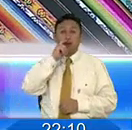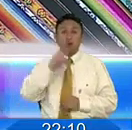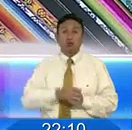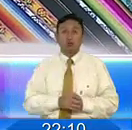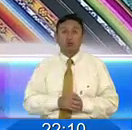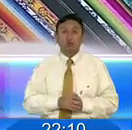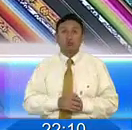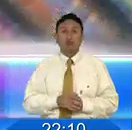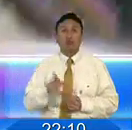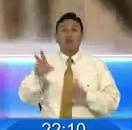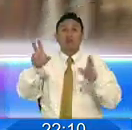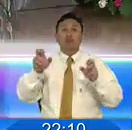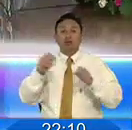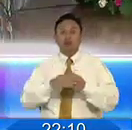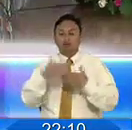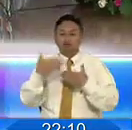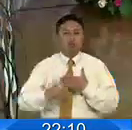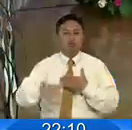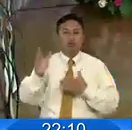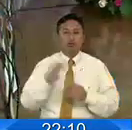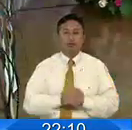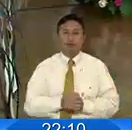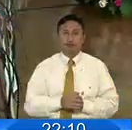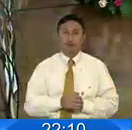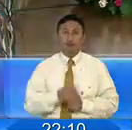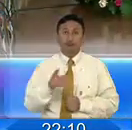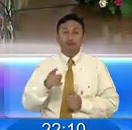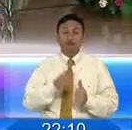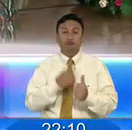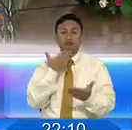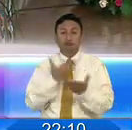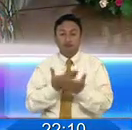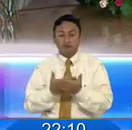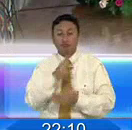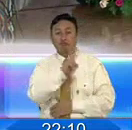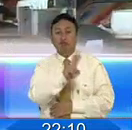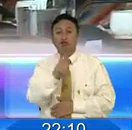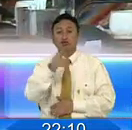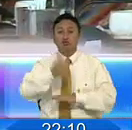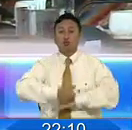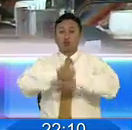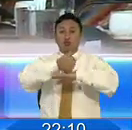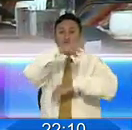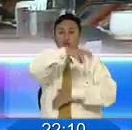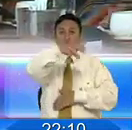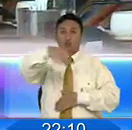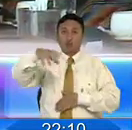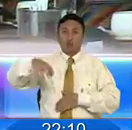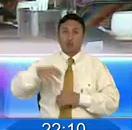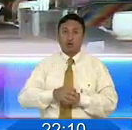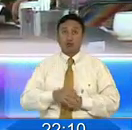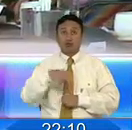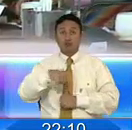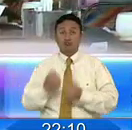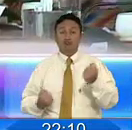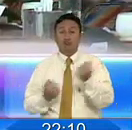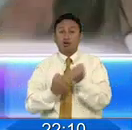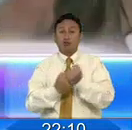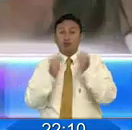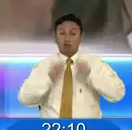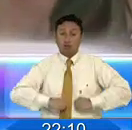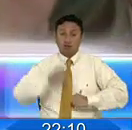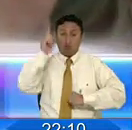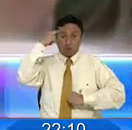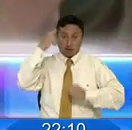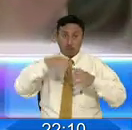es una cosa que se va a extender. Luego de extender el agradecimiento a los 22 gobernadores, que se convirtieron en pilar fundamental para salir